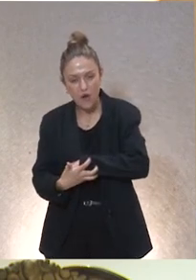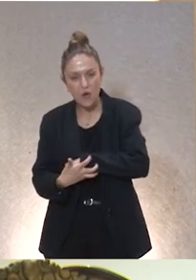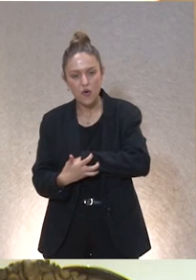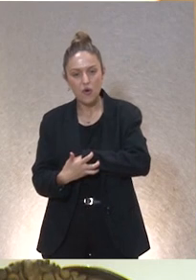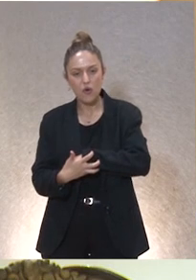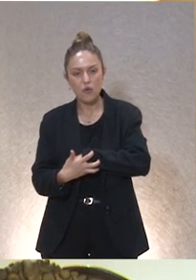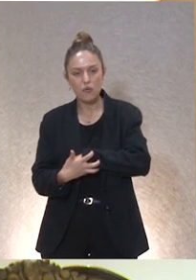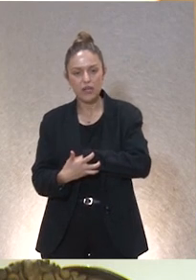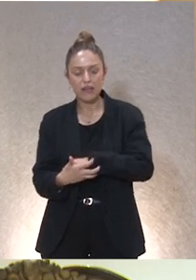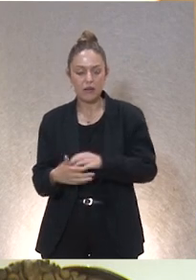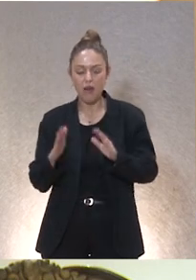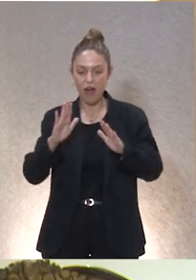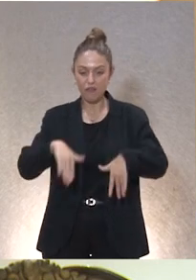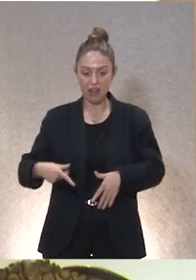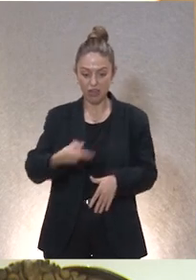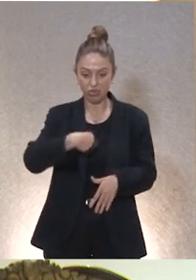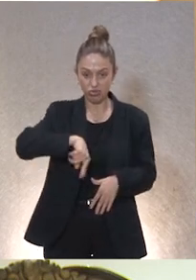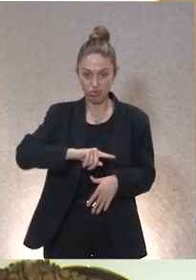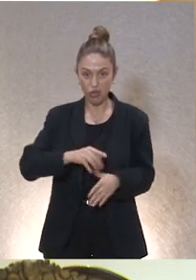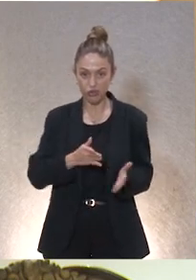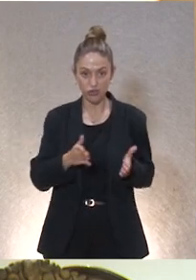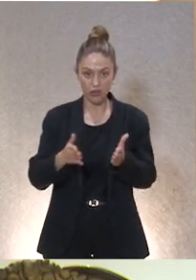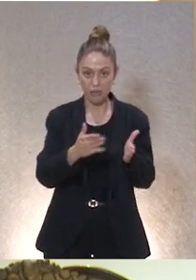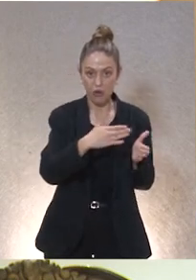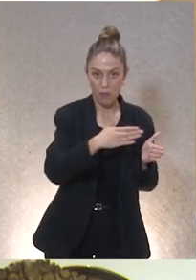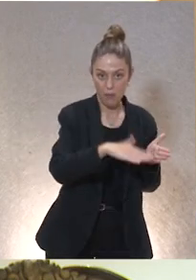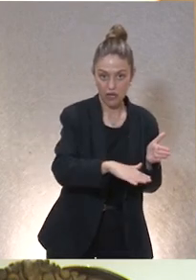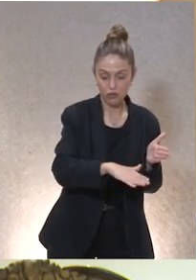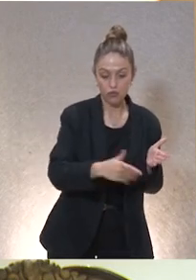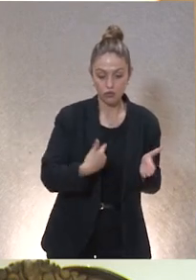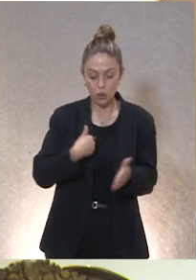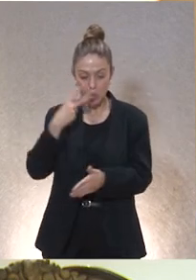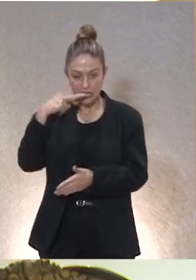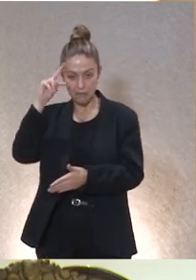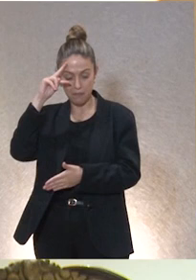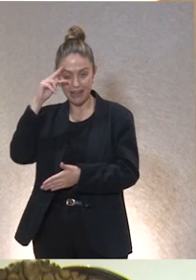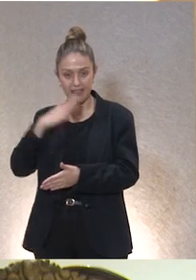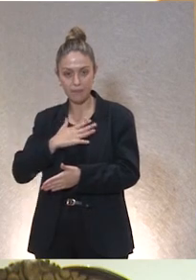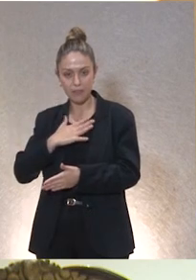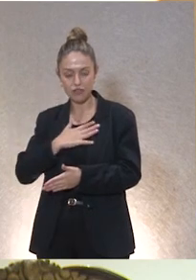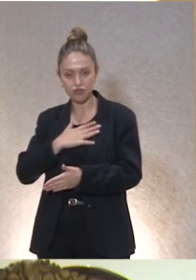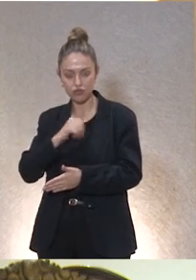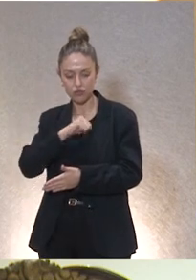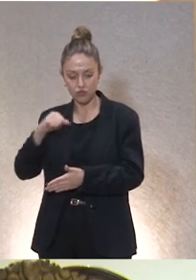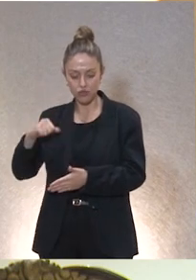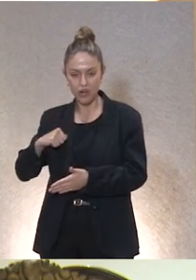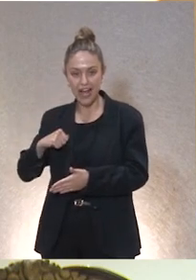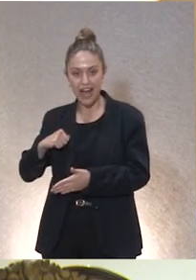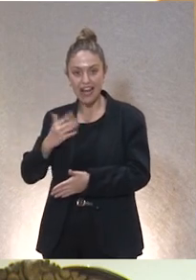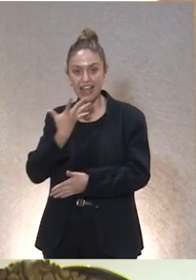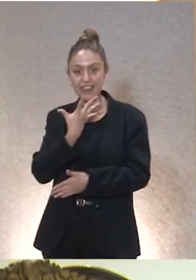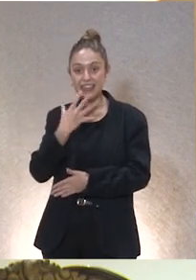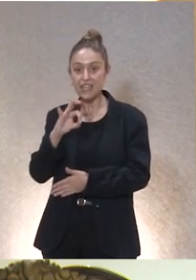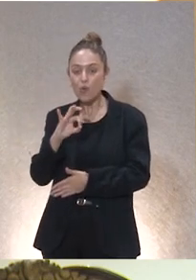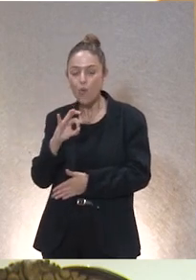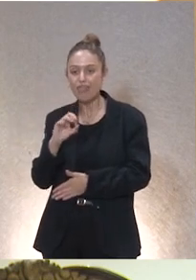lleva a todos por mal camino y digo esto tras la experiencia personal de algo más de 50 años de